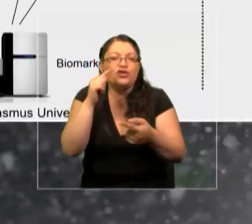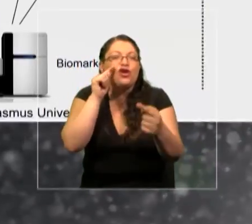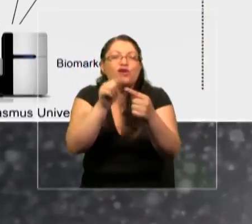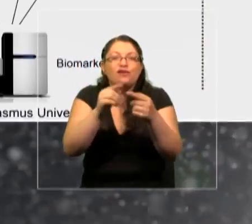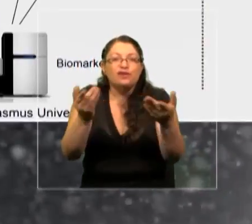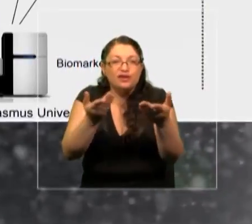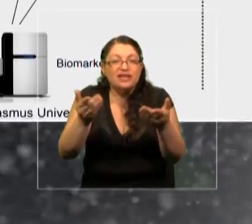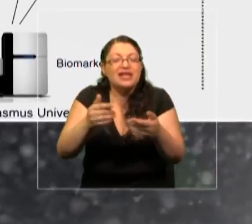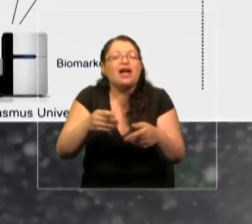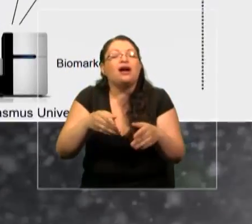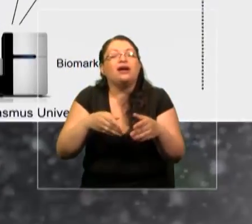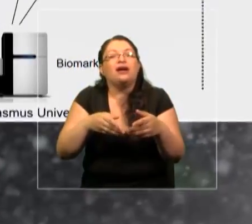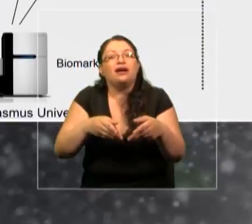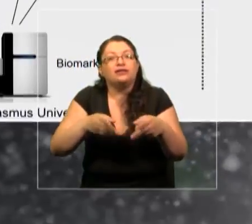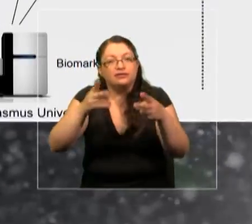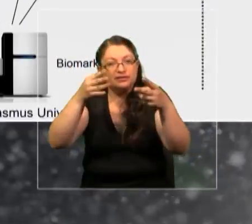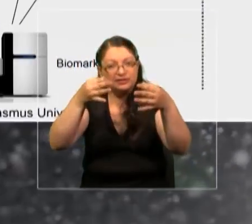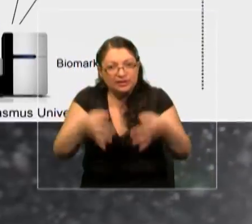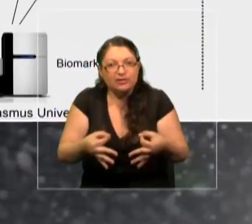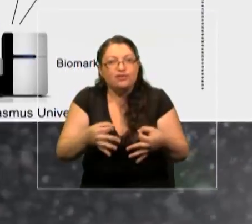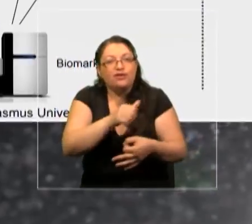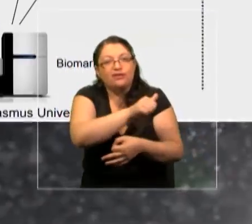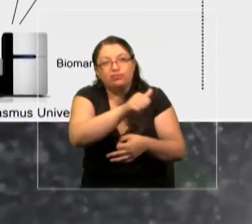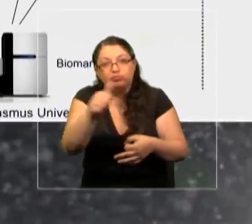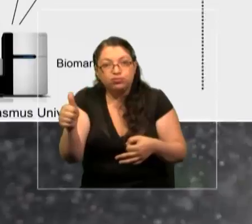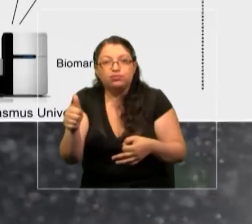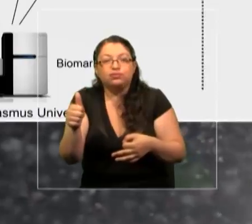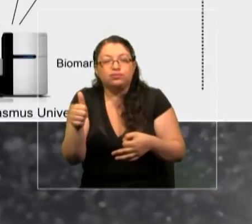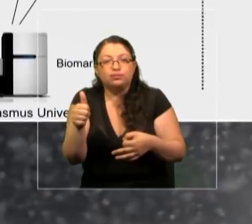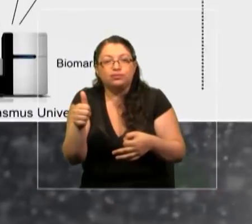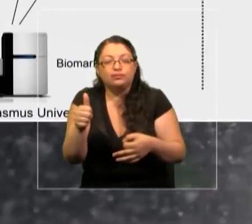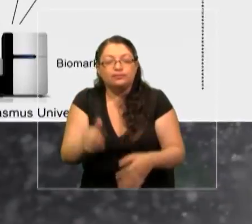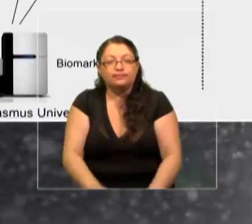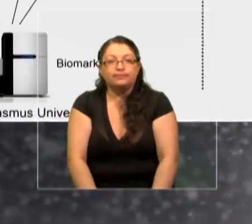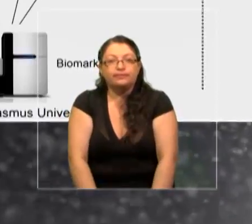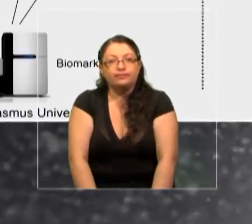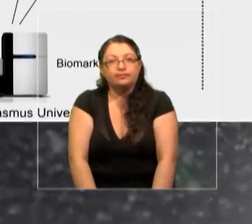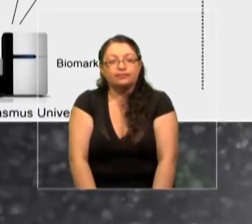asegurar que todos tengamos una